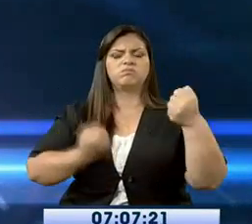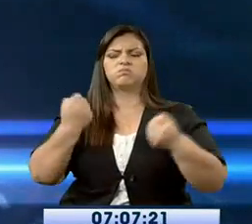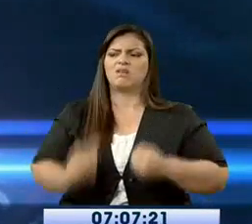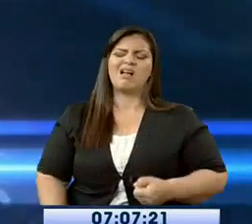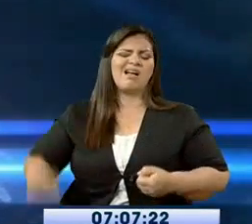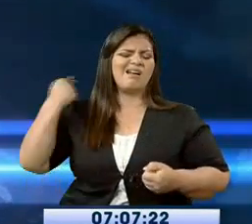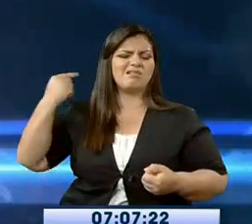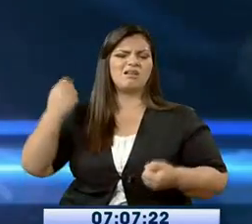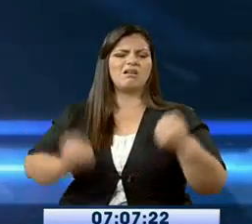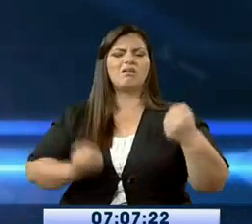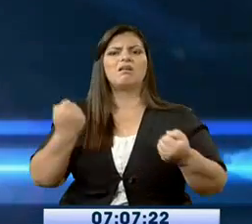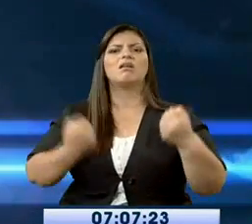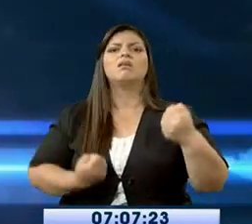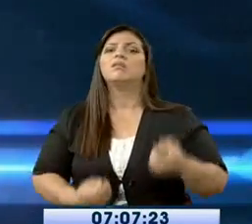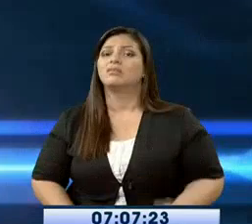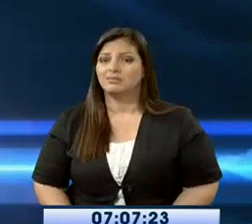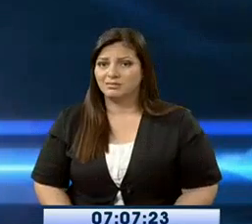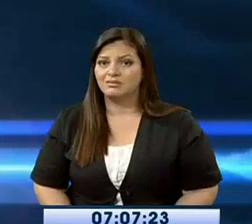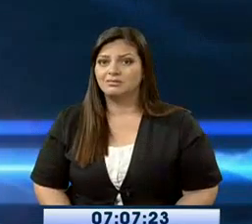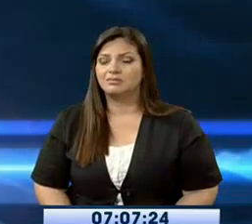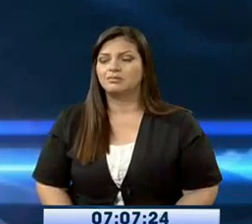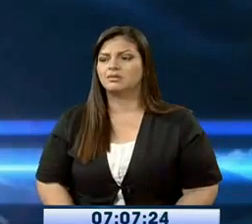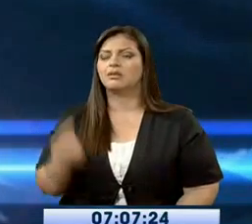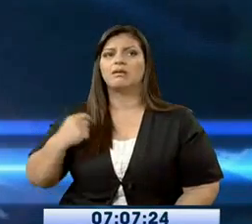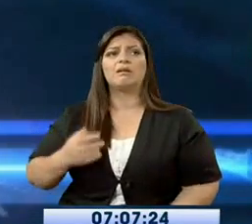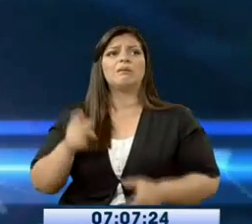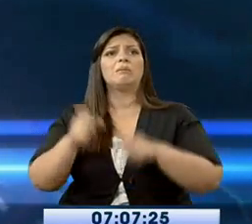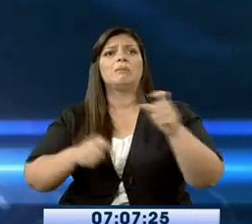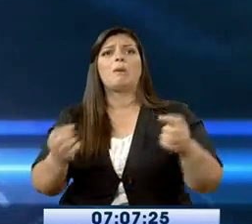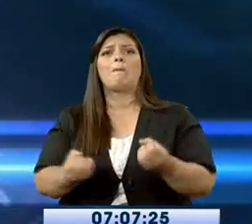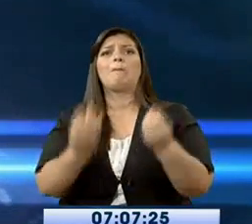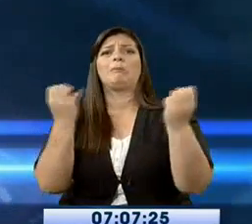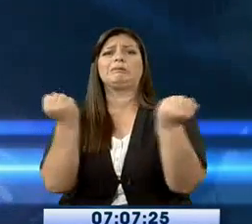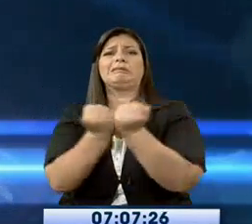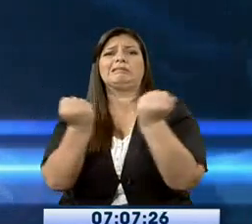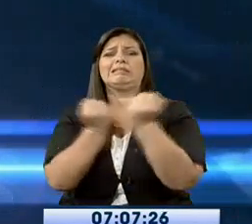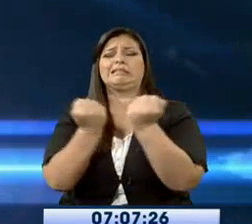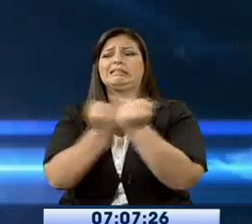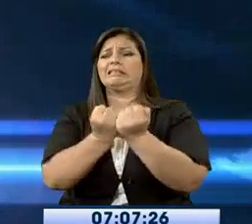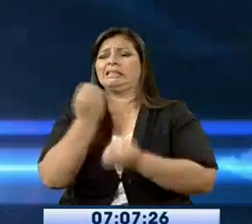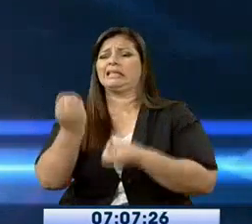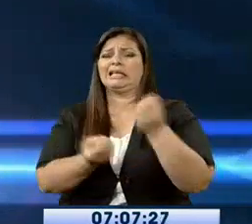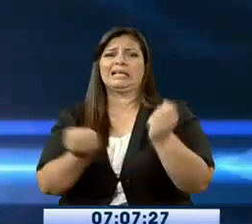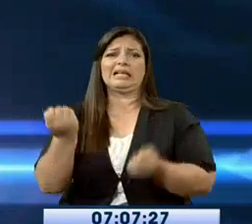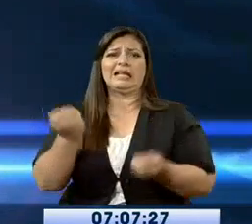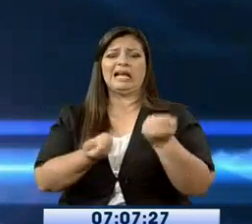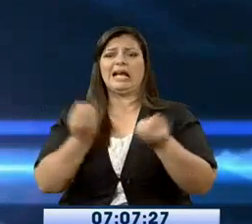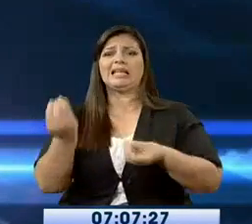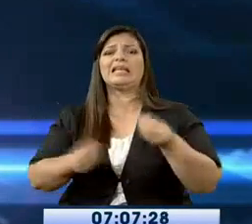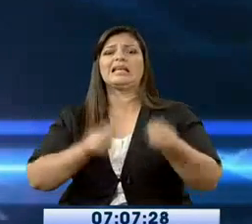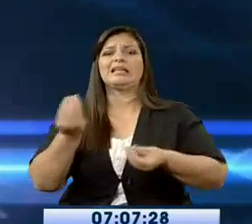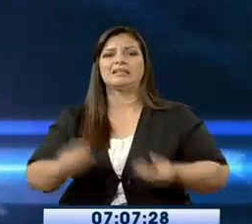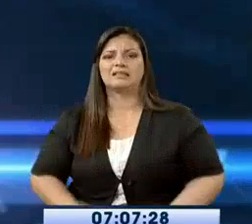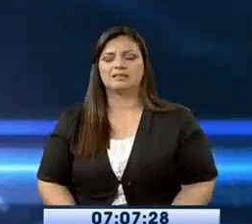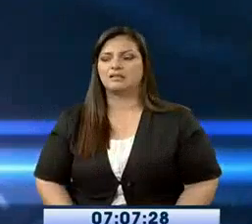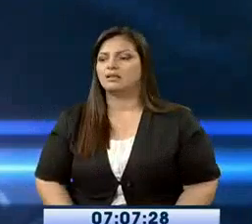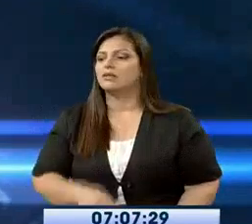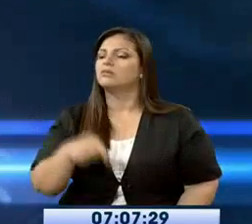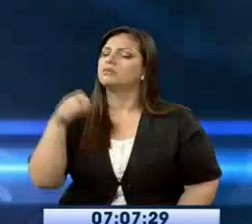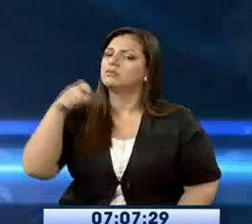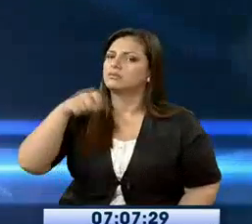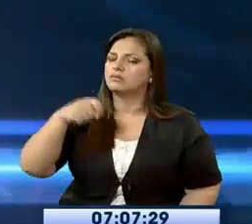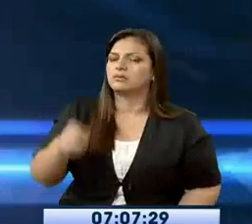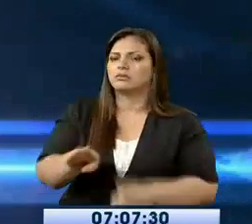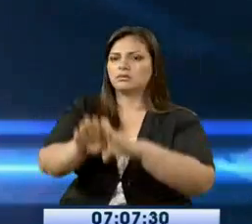todo el bus para bajar por delante. Y si está repleto, ¿qué hace? Exactamente. Entonces, devuélveme mis 5 centavos, porque no se ha